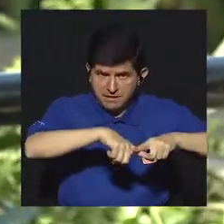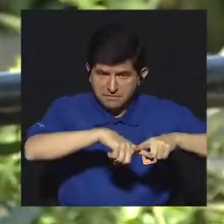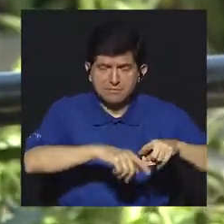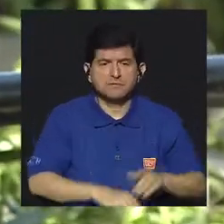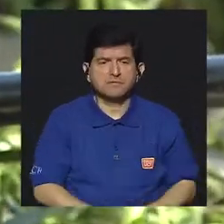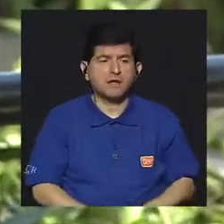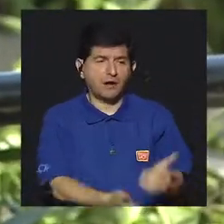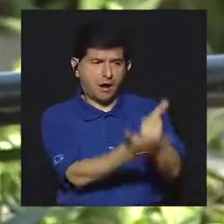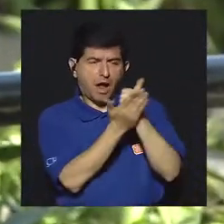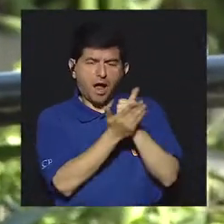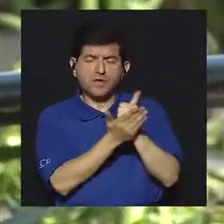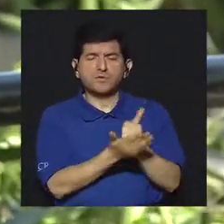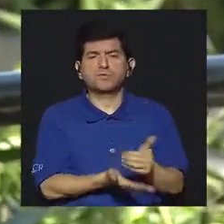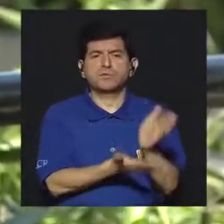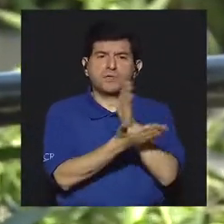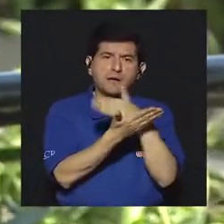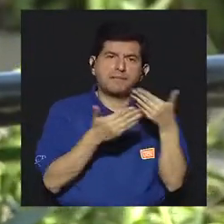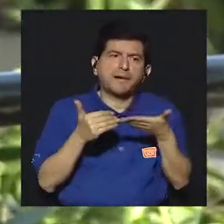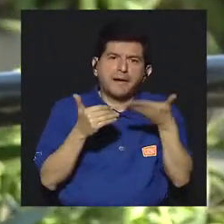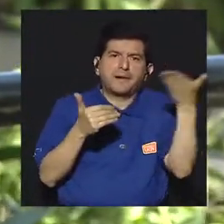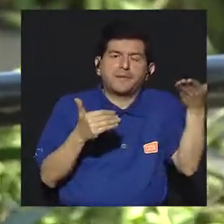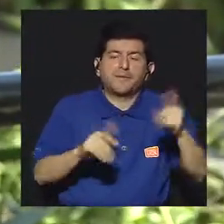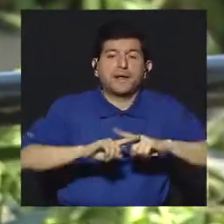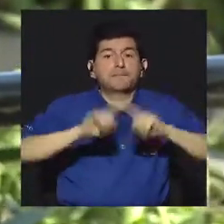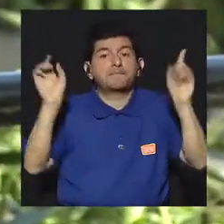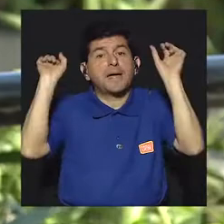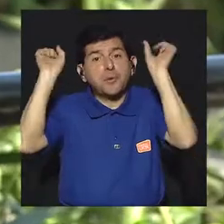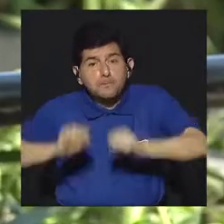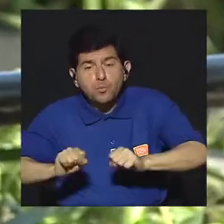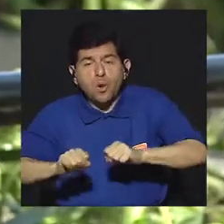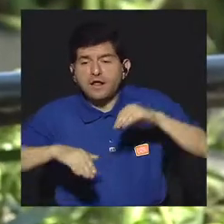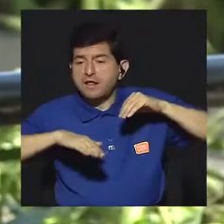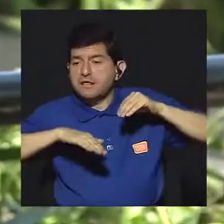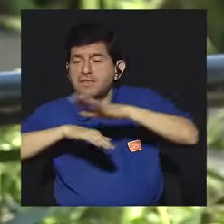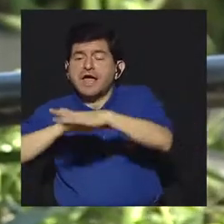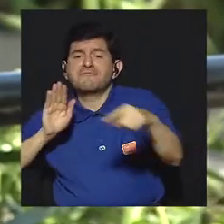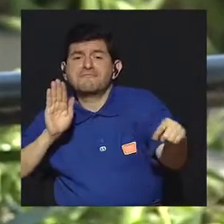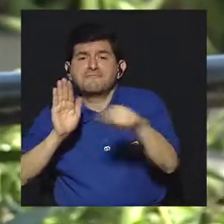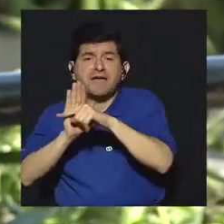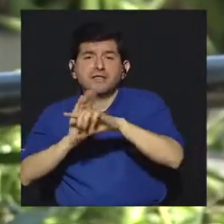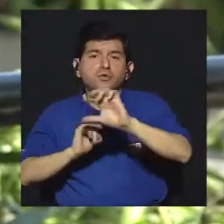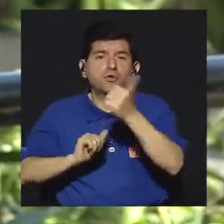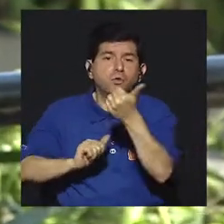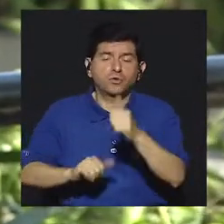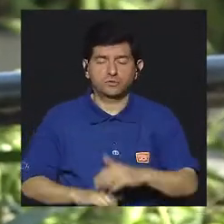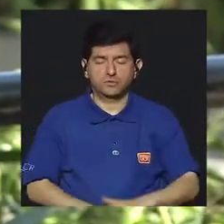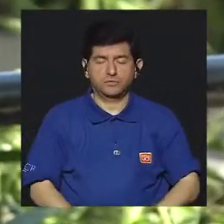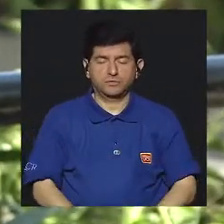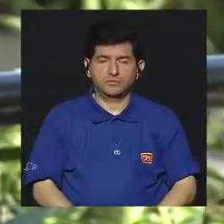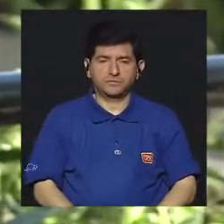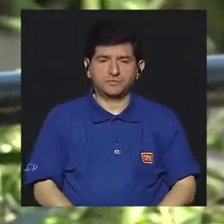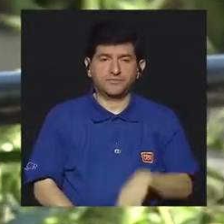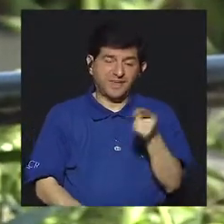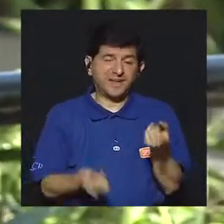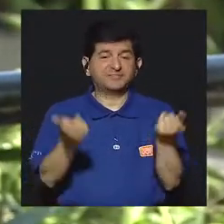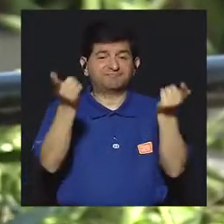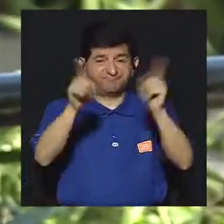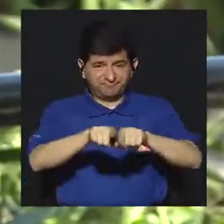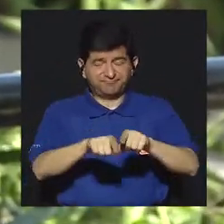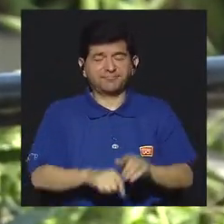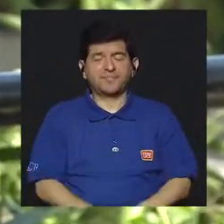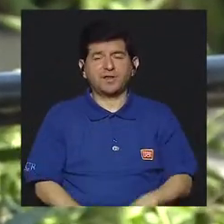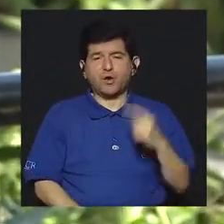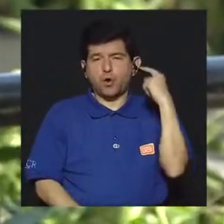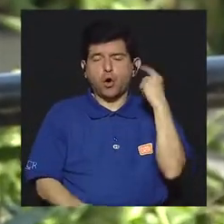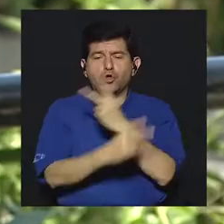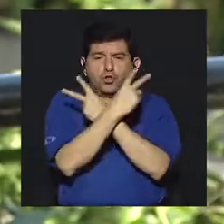¿verdad?, de que nos ayudan para alguna cosa, pero puede hacer que tenga efectos nocivos para otro. Y en este caso,